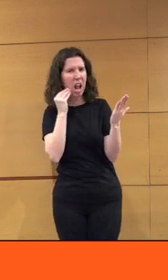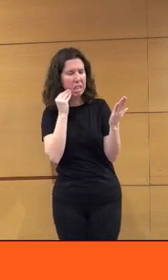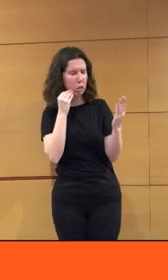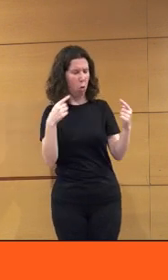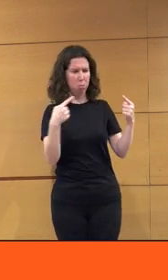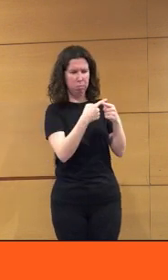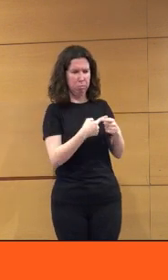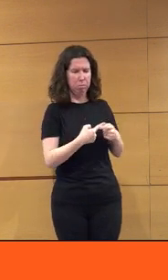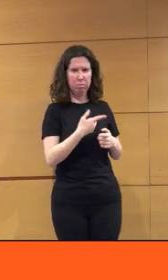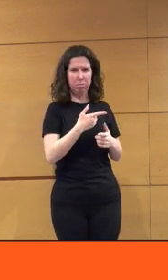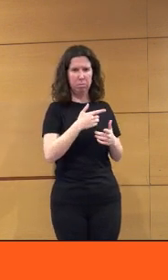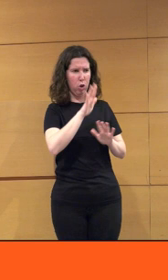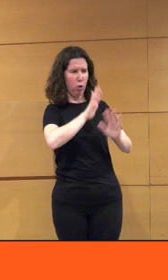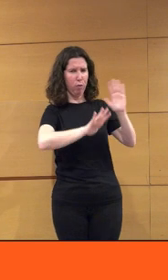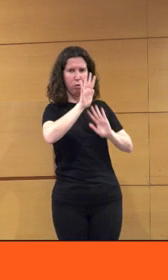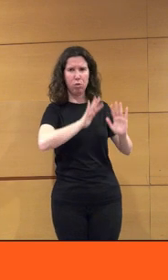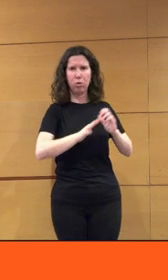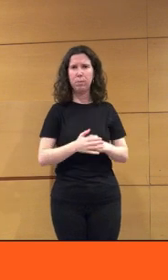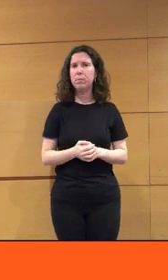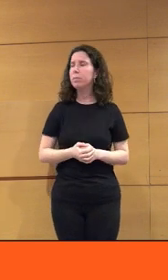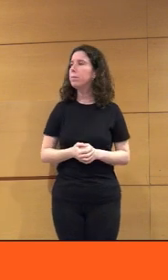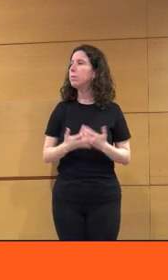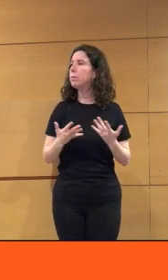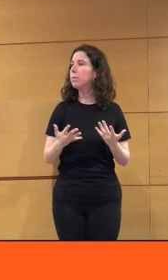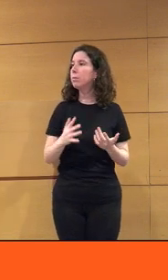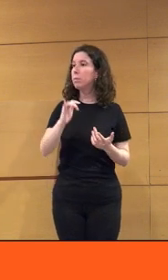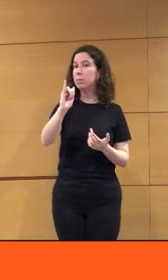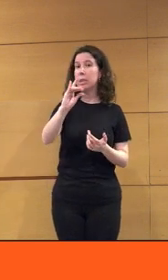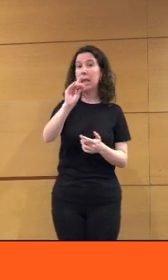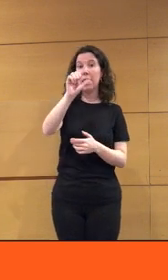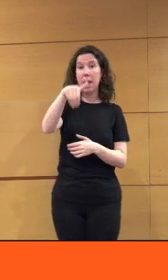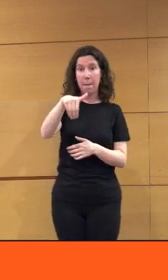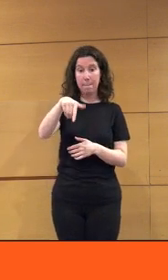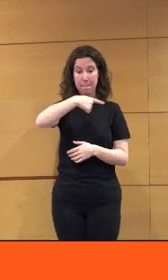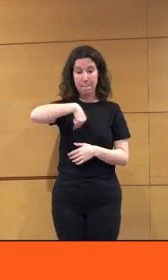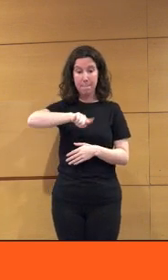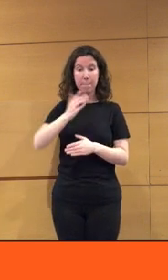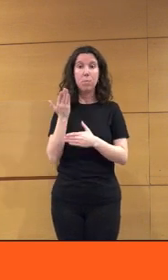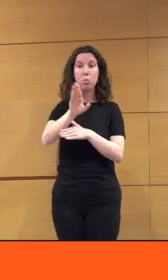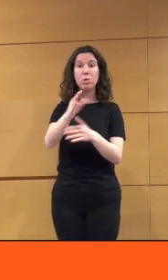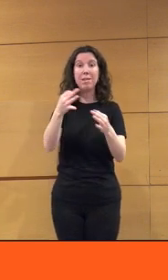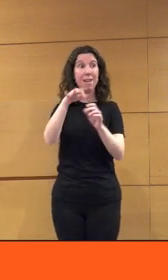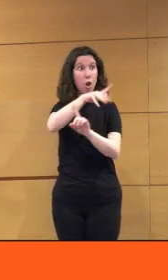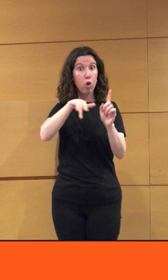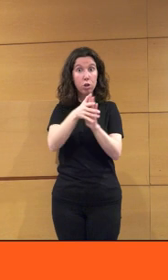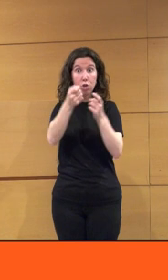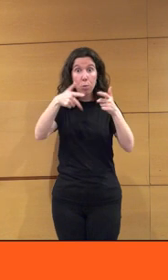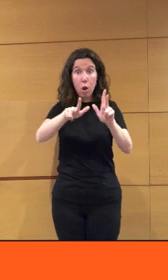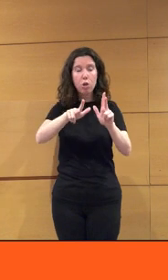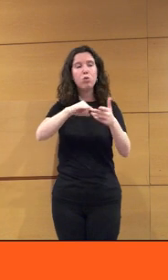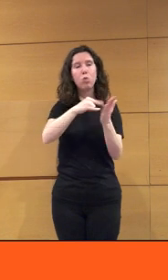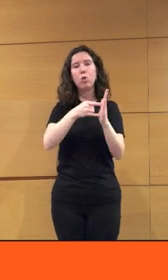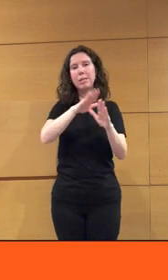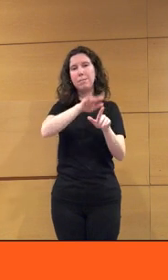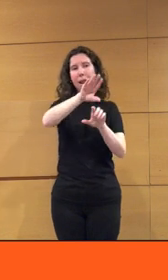llevan a confusión, ¿sí? En IDEM proponemos crear en un contexto de democracia soluciones que son adaptadas a los usuarios.